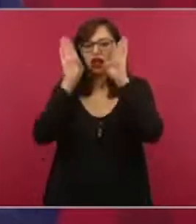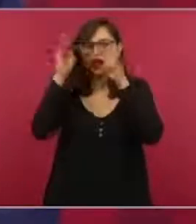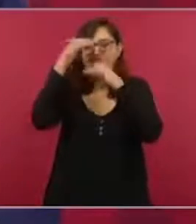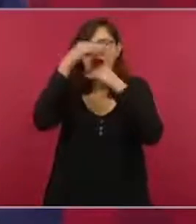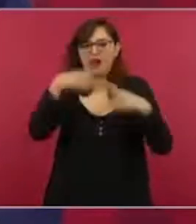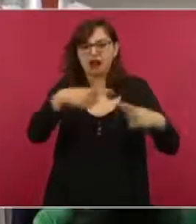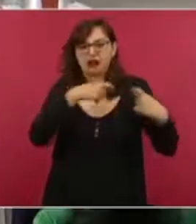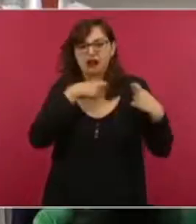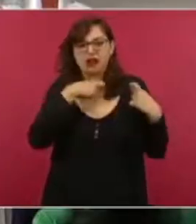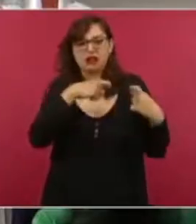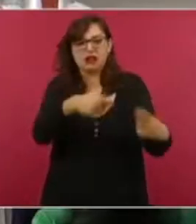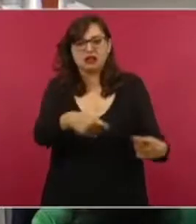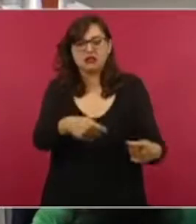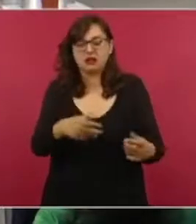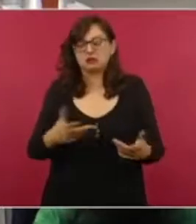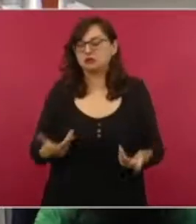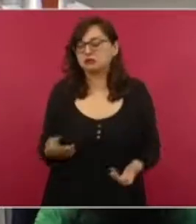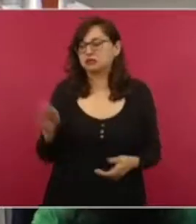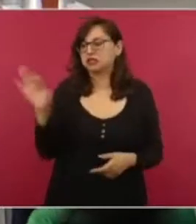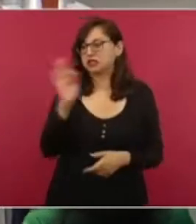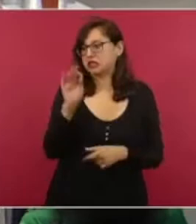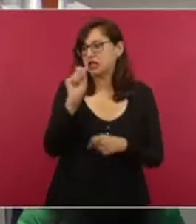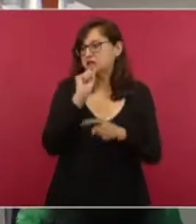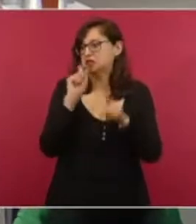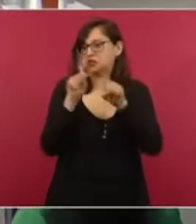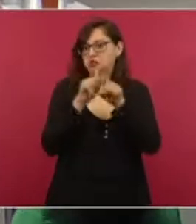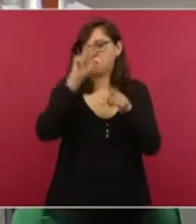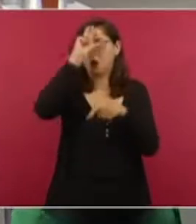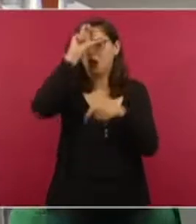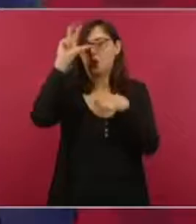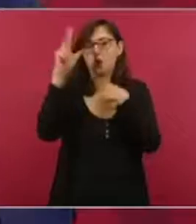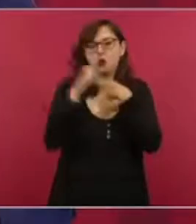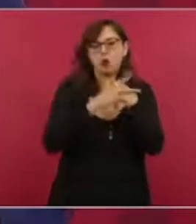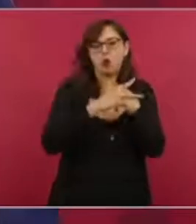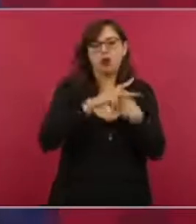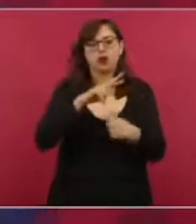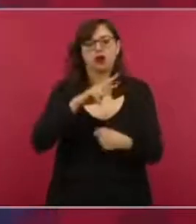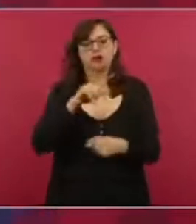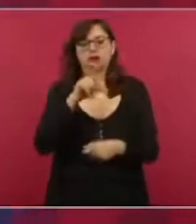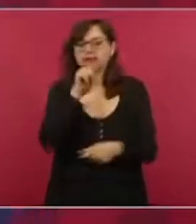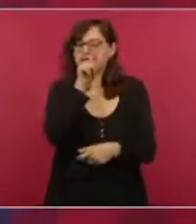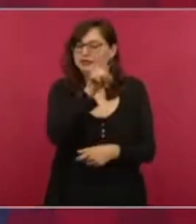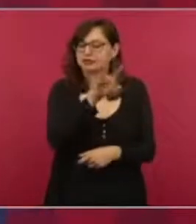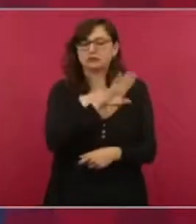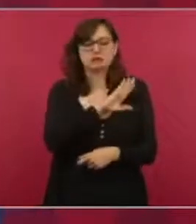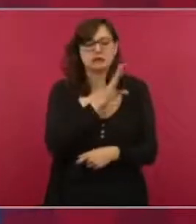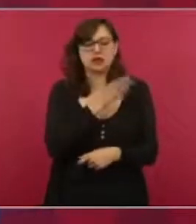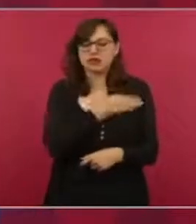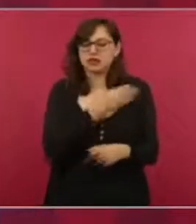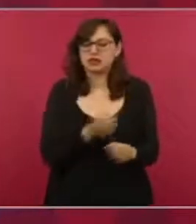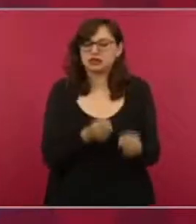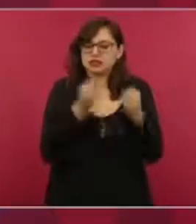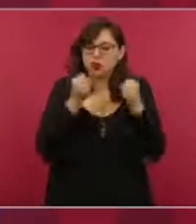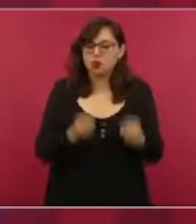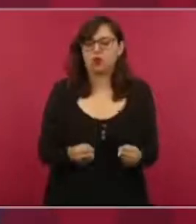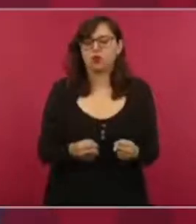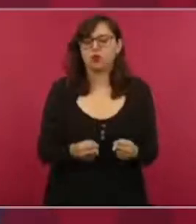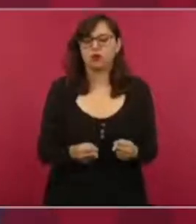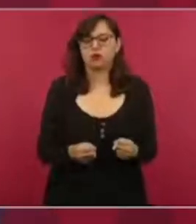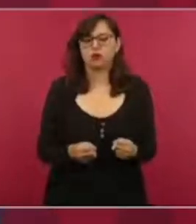debe de llegar a Europa y debe de llegar a España, sin duda. El que promovió